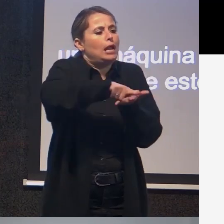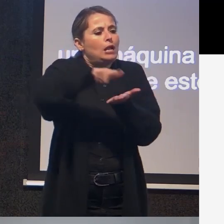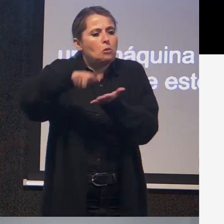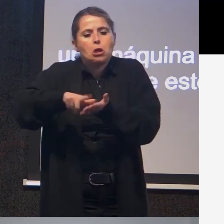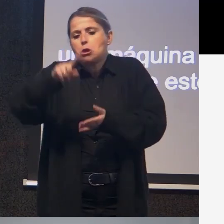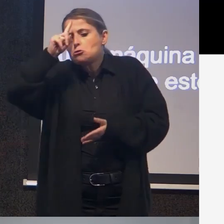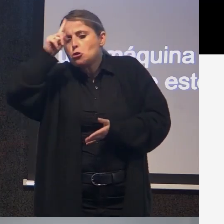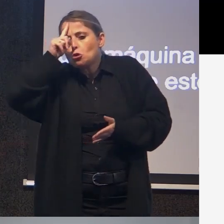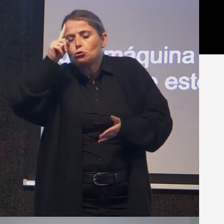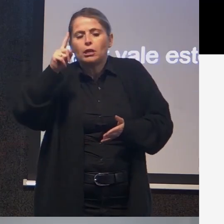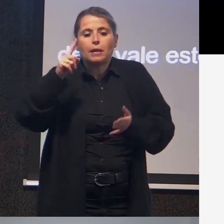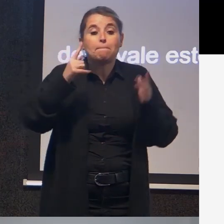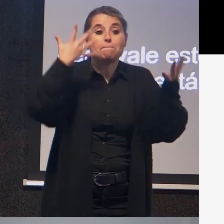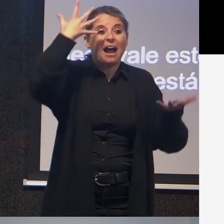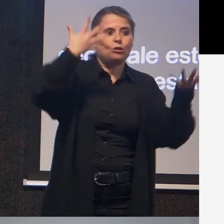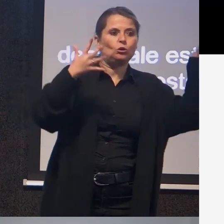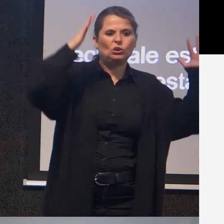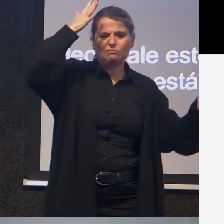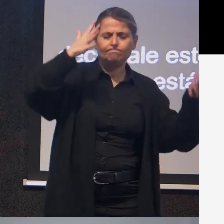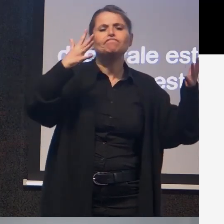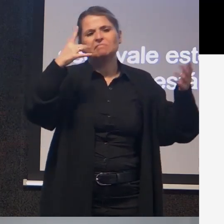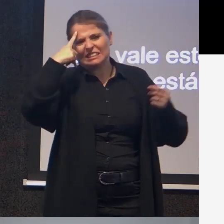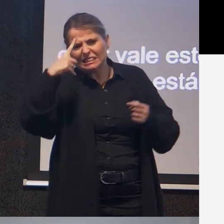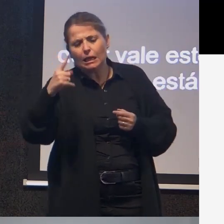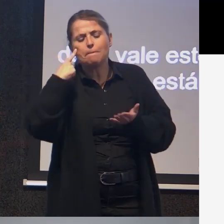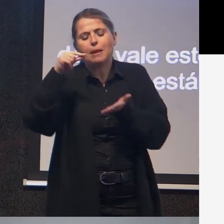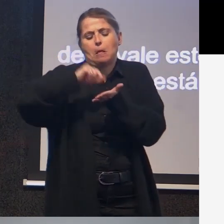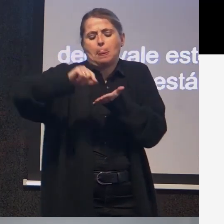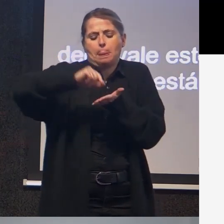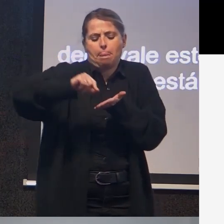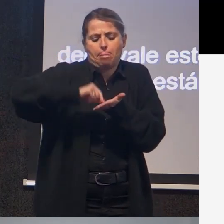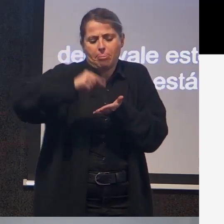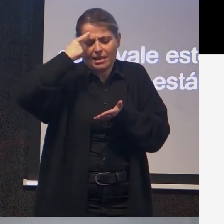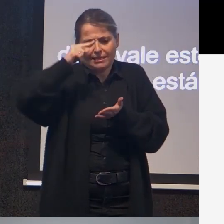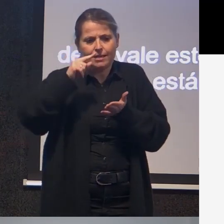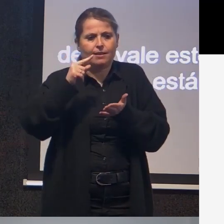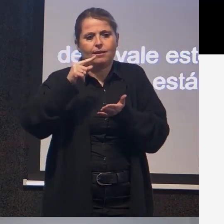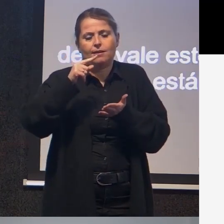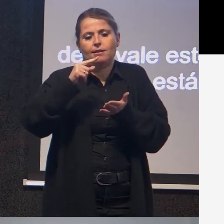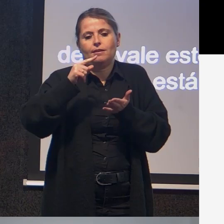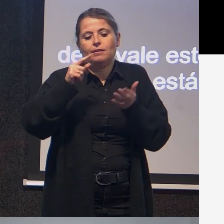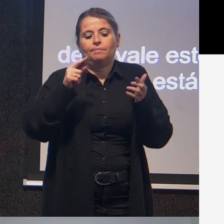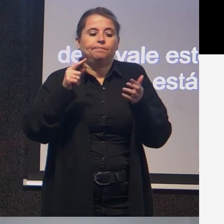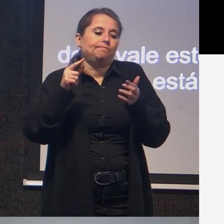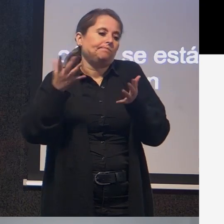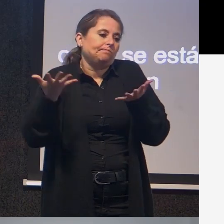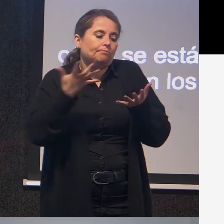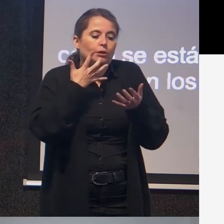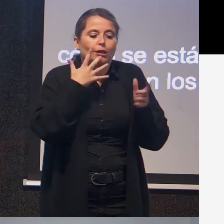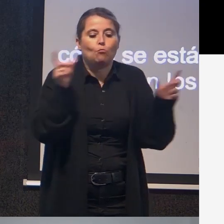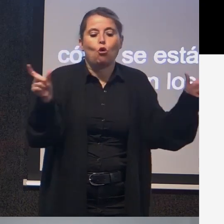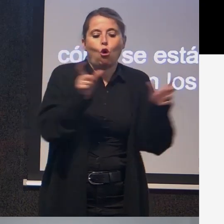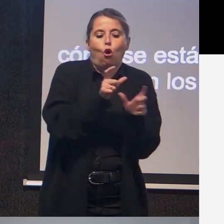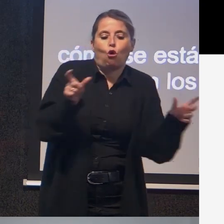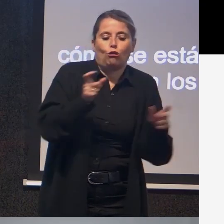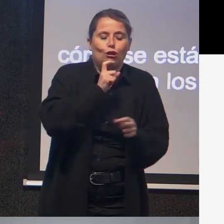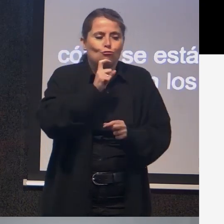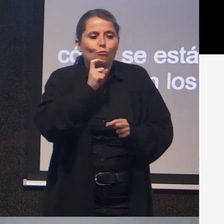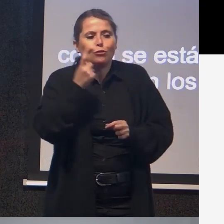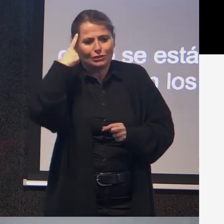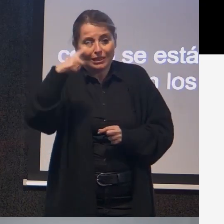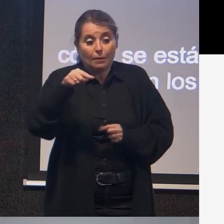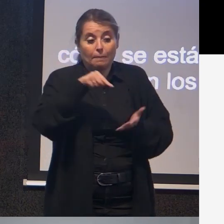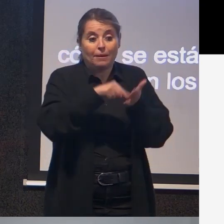no sé cómo se están moviendo las manos, pero sí puedo ver cómo se combinan los signos, en qué orden se ponen, etc.